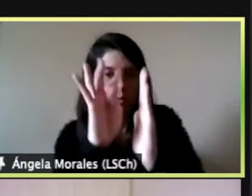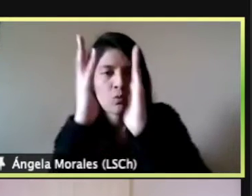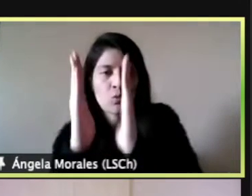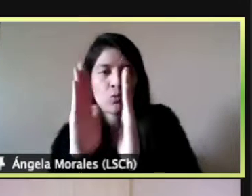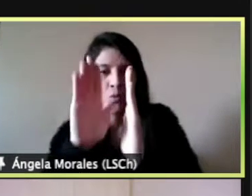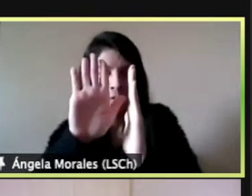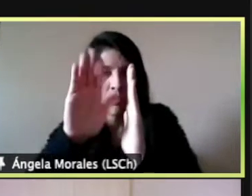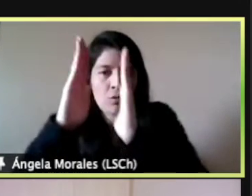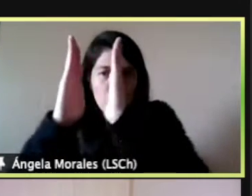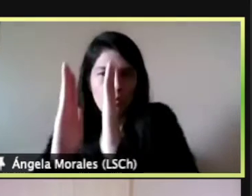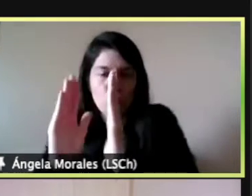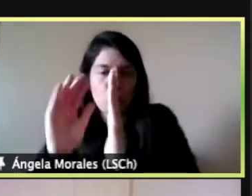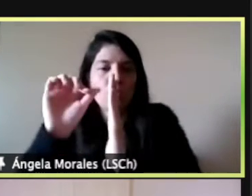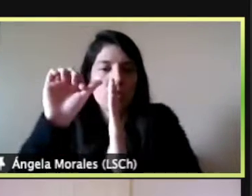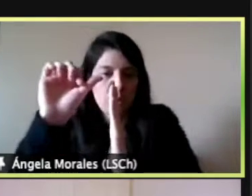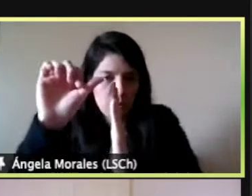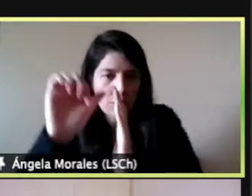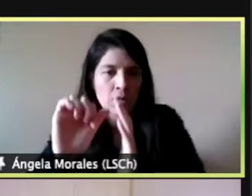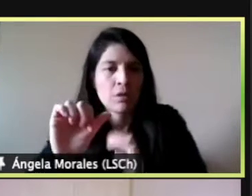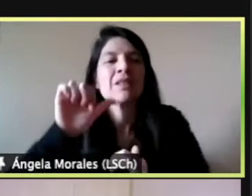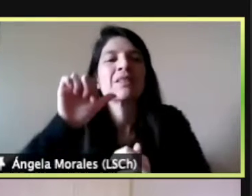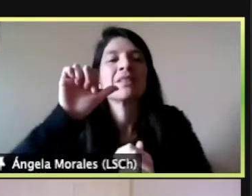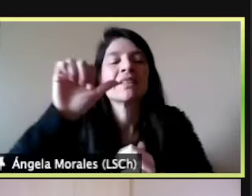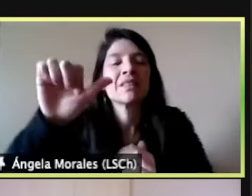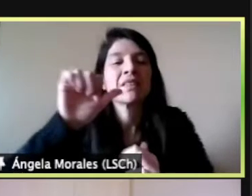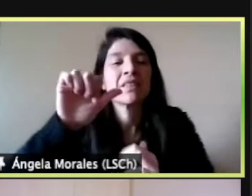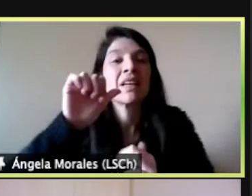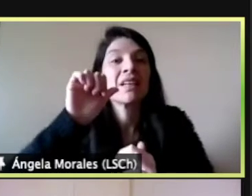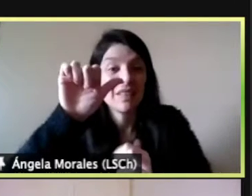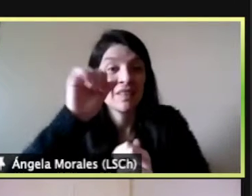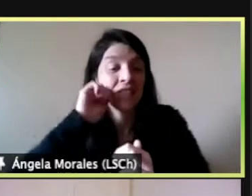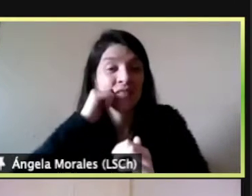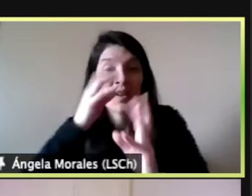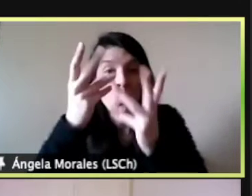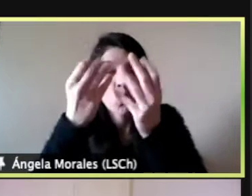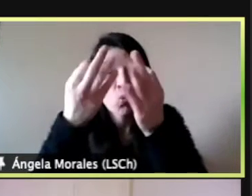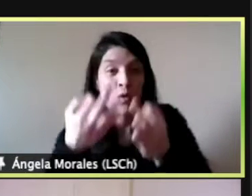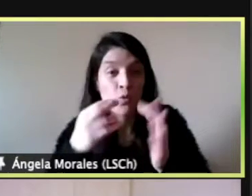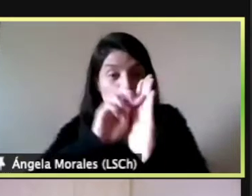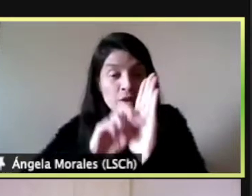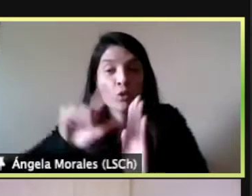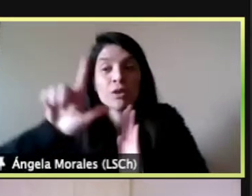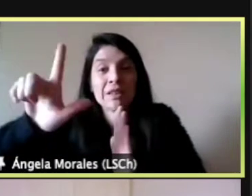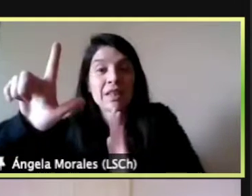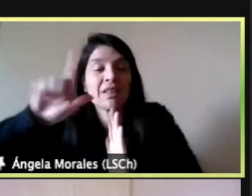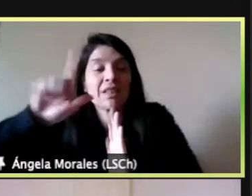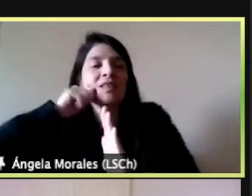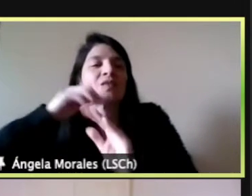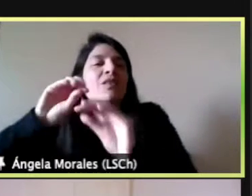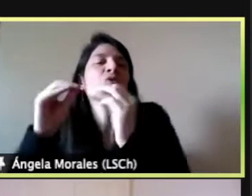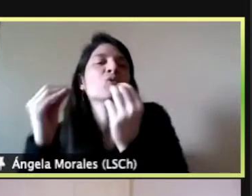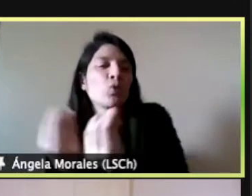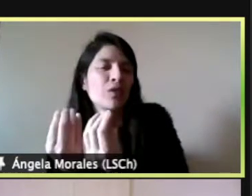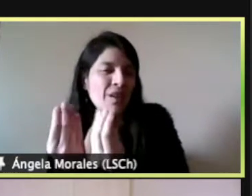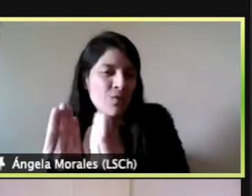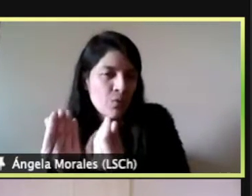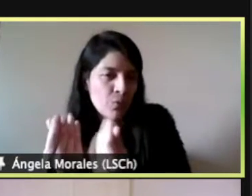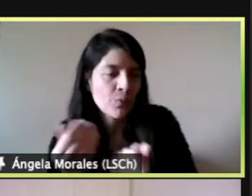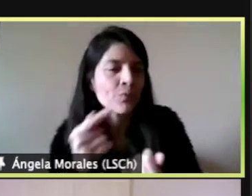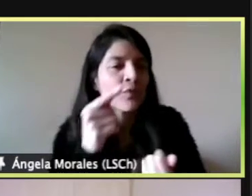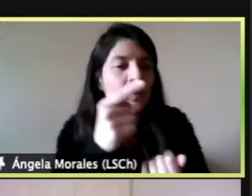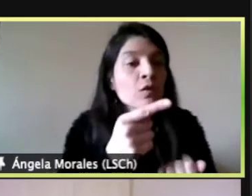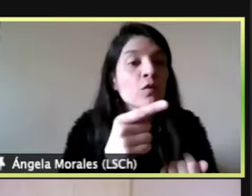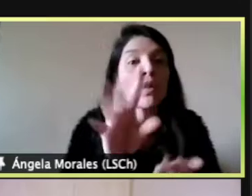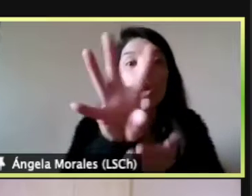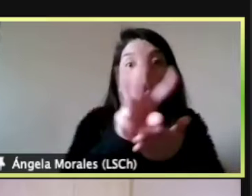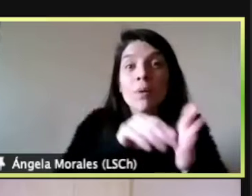6 es la cantidad de proyectos, 7 es el total. Entonces vamos a ir acá. Voy a copiar esta misma función. Primero voy